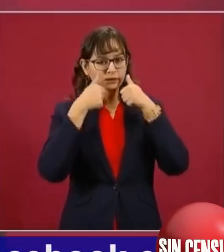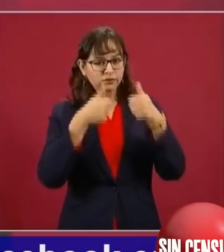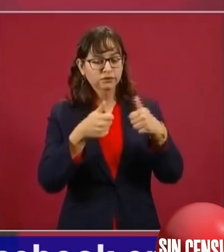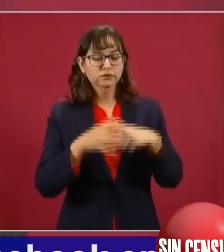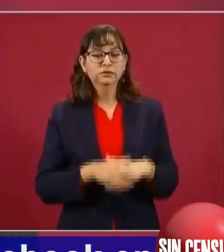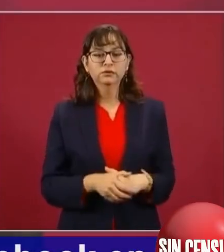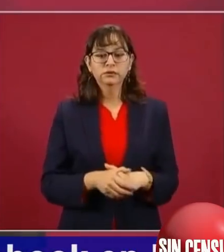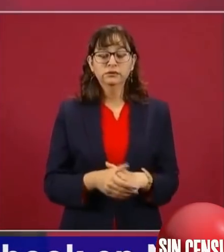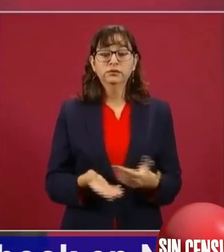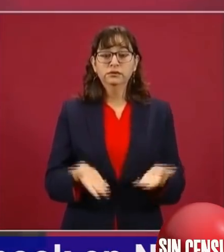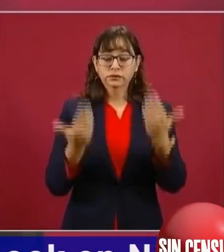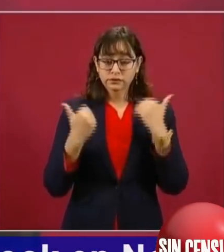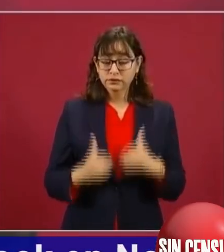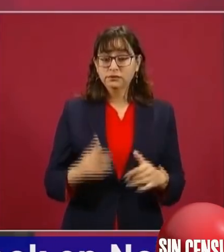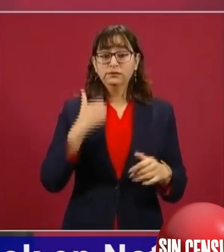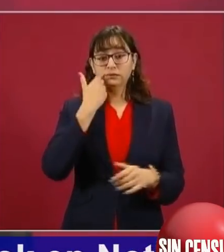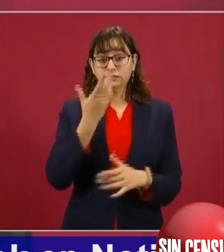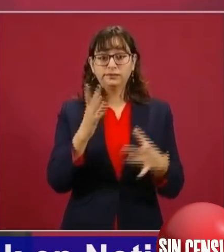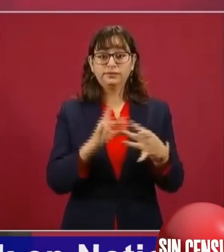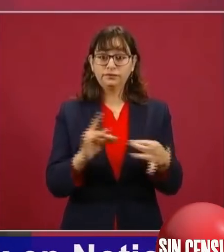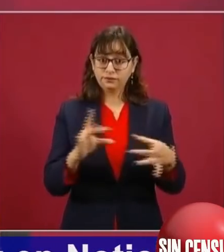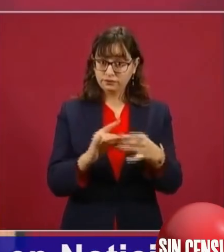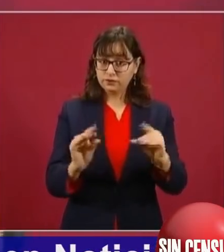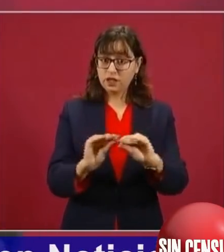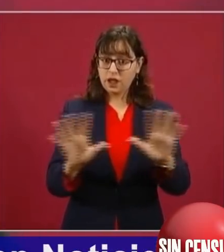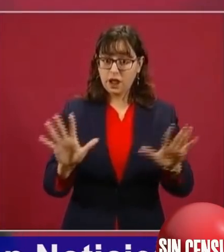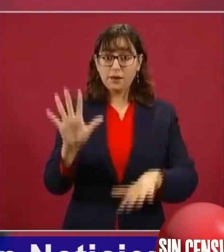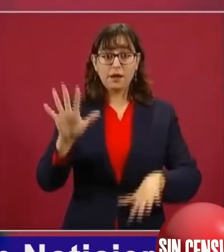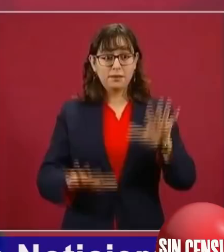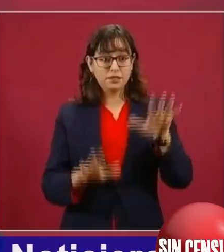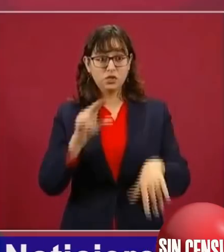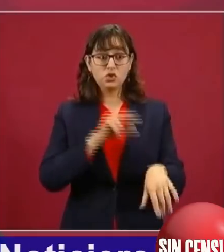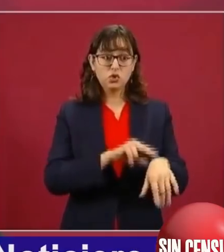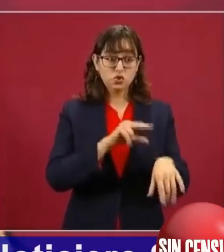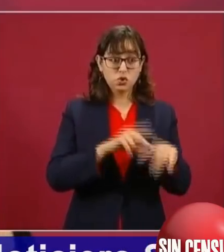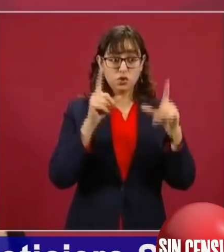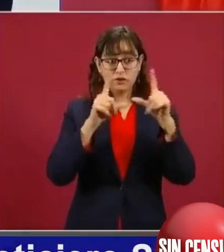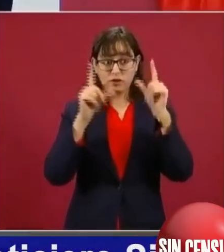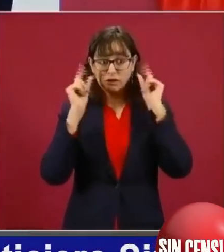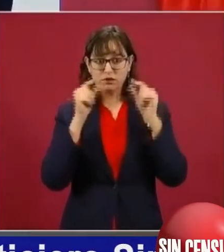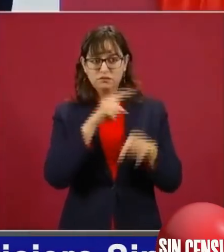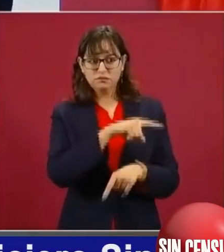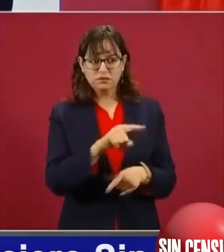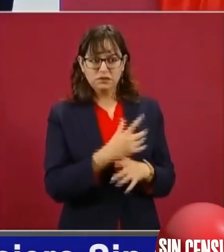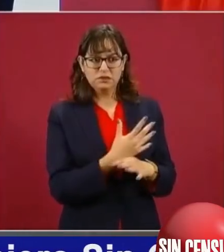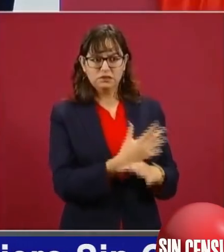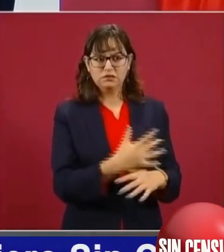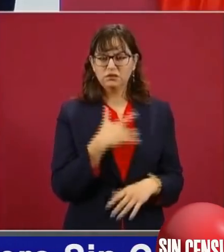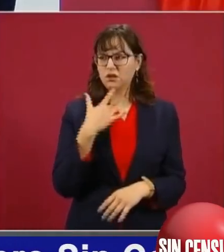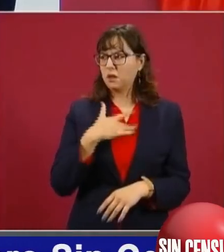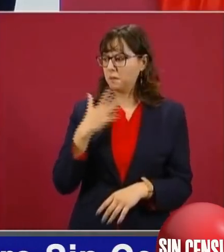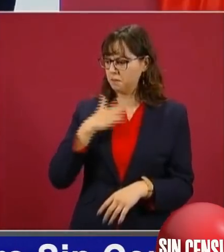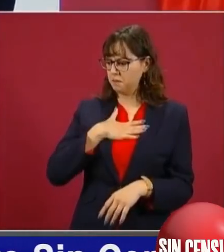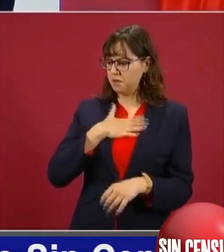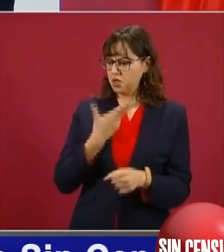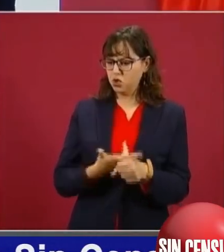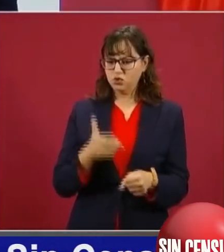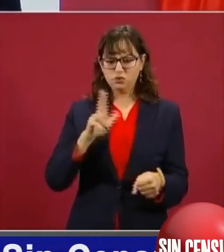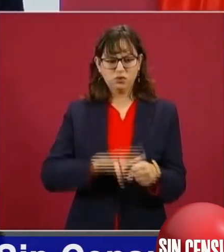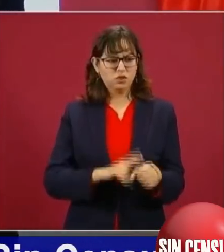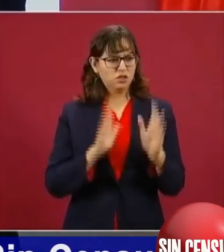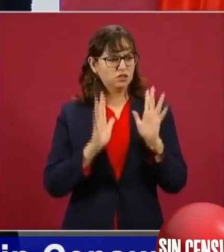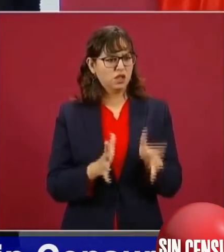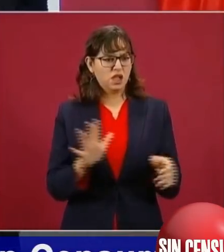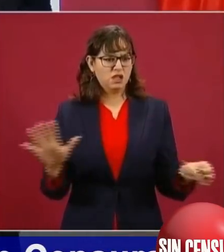médicas y médicos. En algunos hospitales, a veces nuestras colegas identifican que está lleno el hospital, escuchan